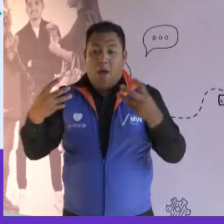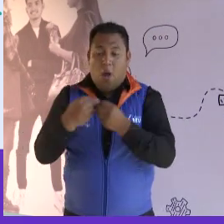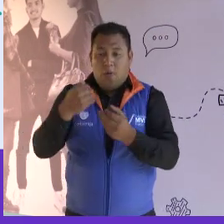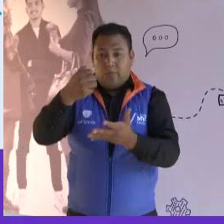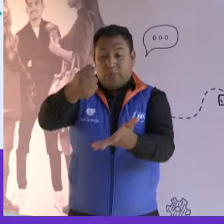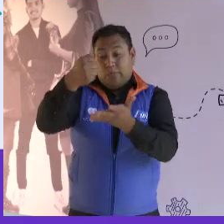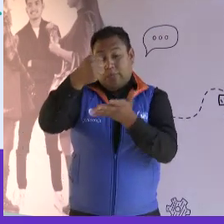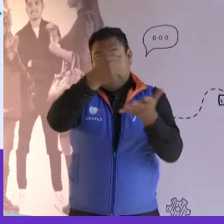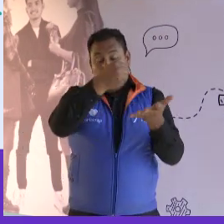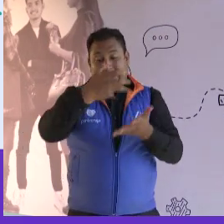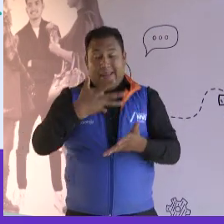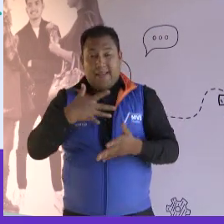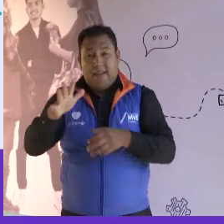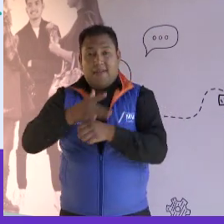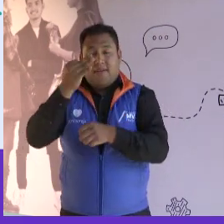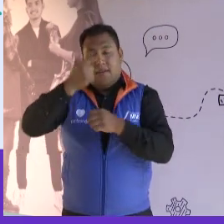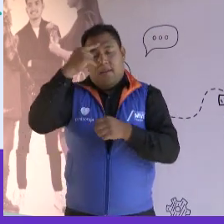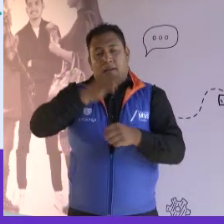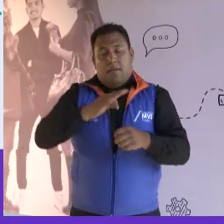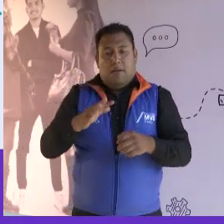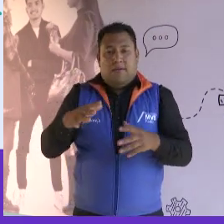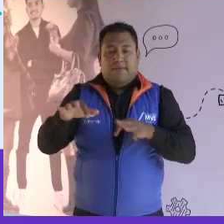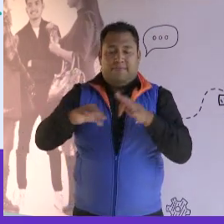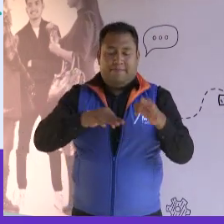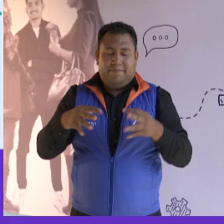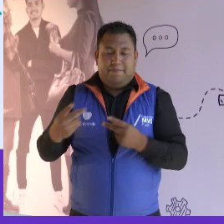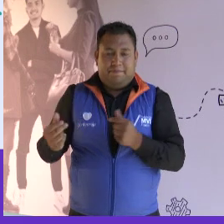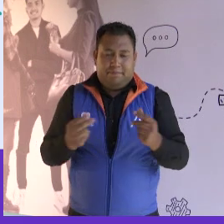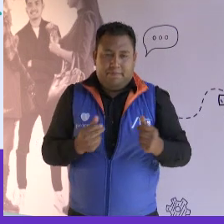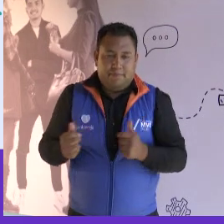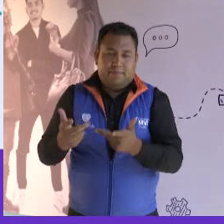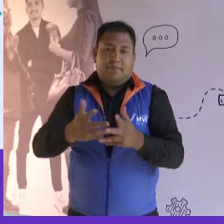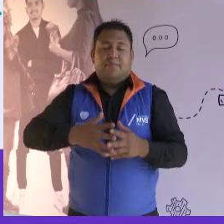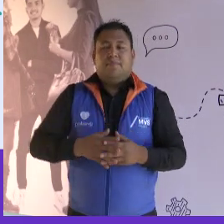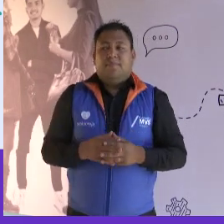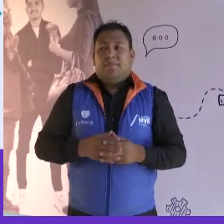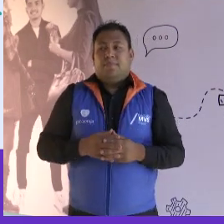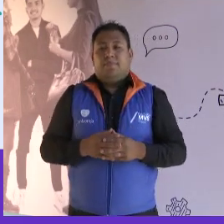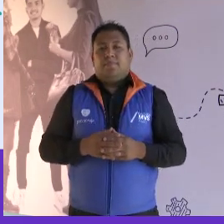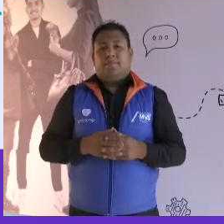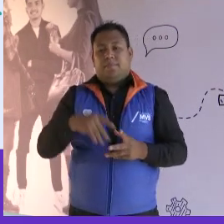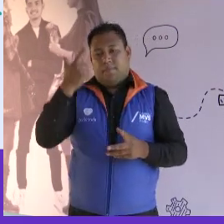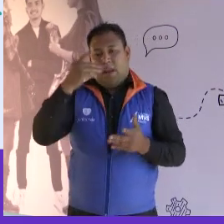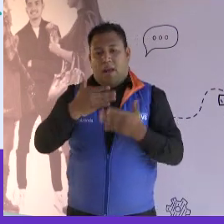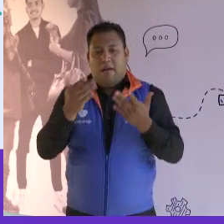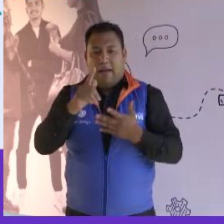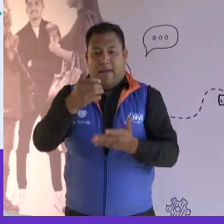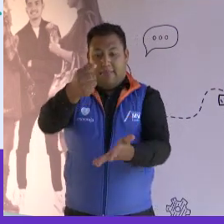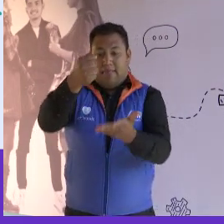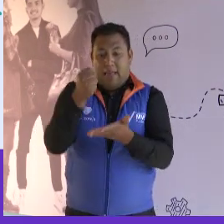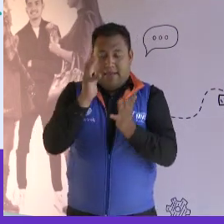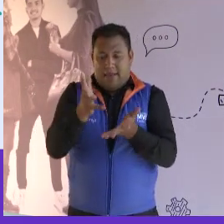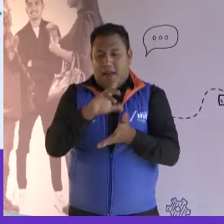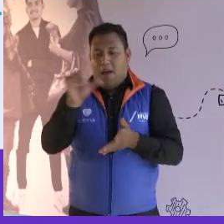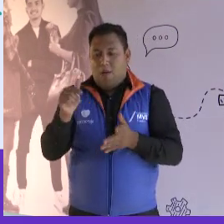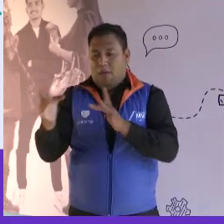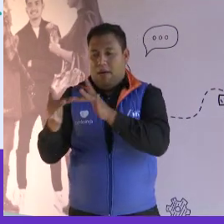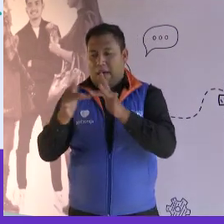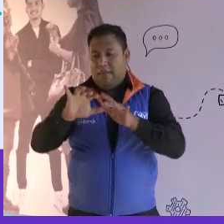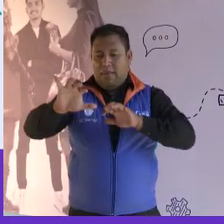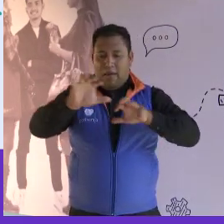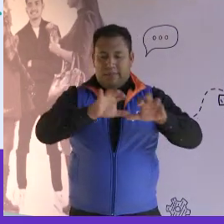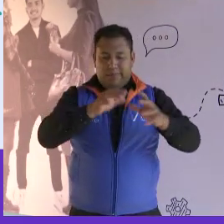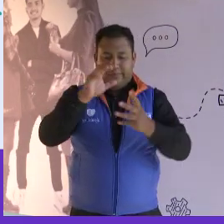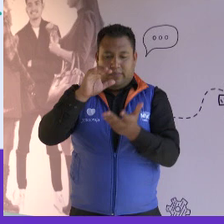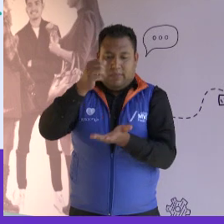que tengamos cada una de las instituciones, ver cómo se hace este reparto de recursos o si estamos todos de acuerdo a partir